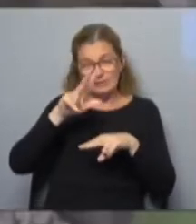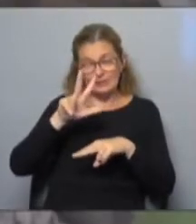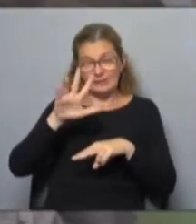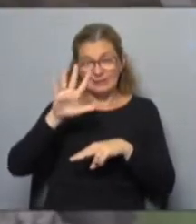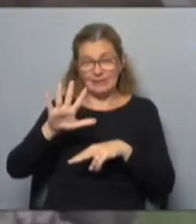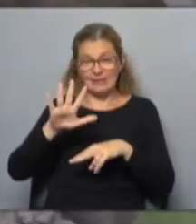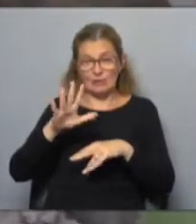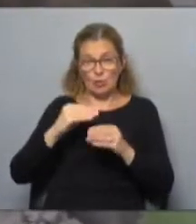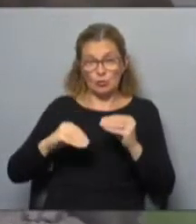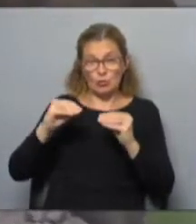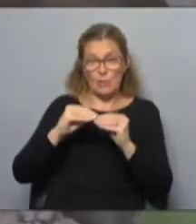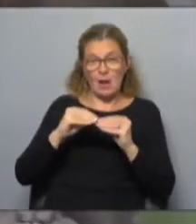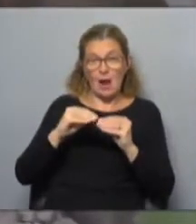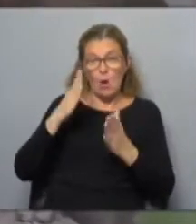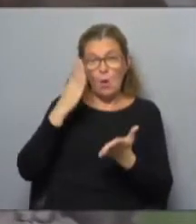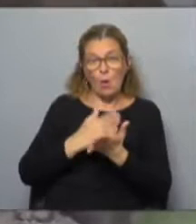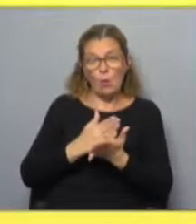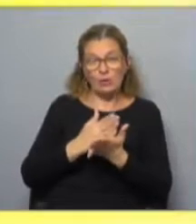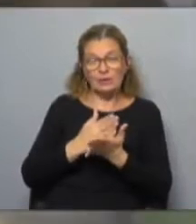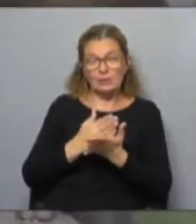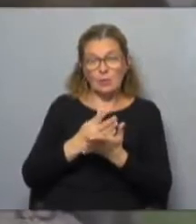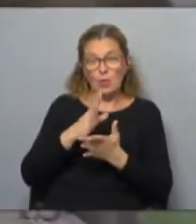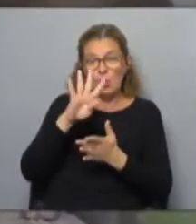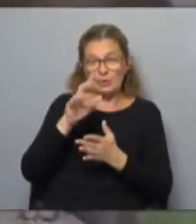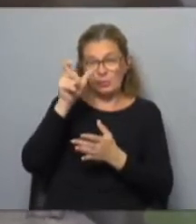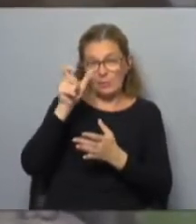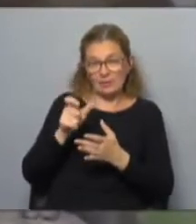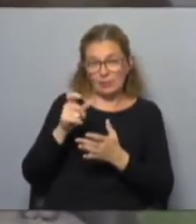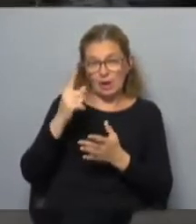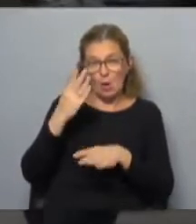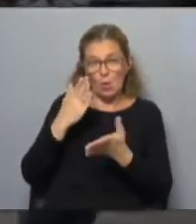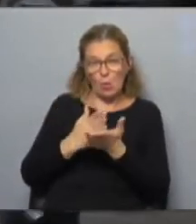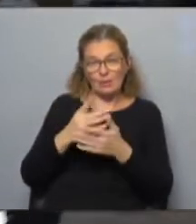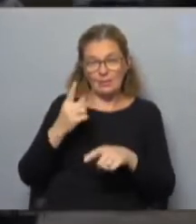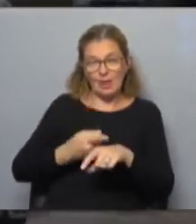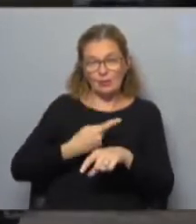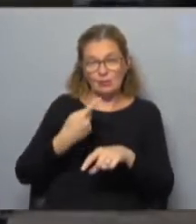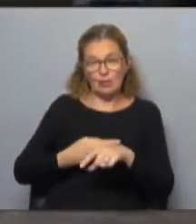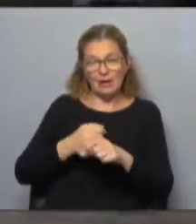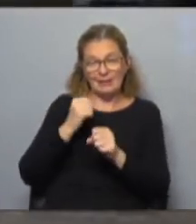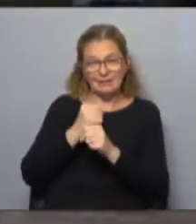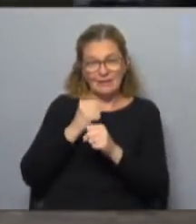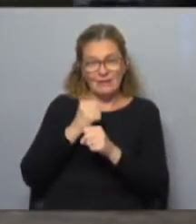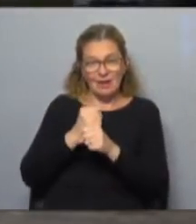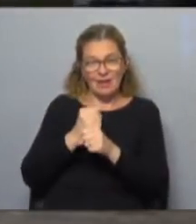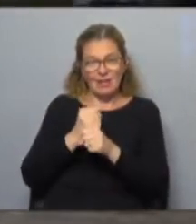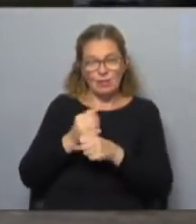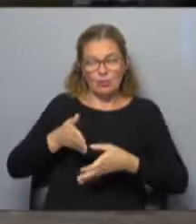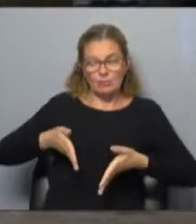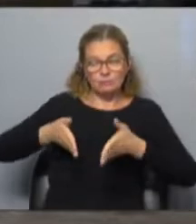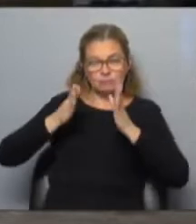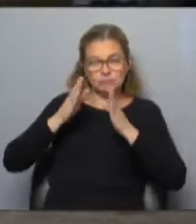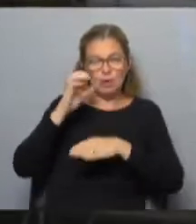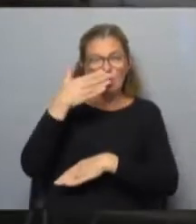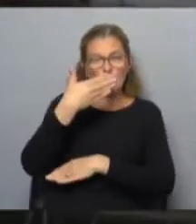tras sumar el último saldo oficial de recuperación de cuatro cuerpos en las últimas horas pertenecientes a trabajadores de la instalación hotelera